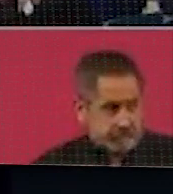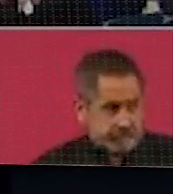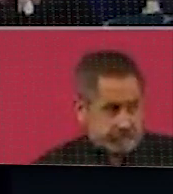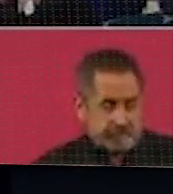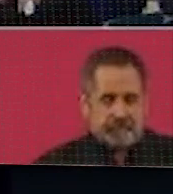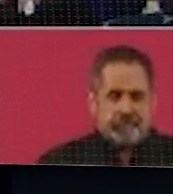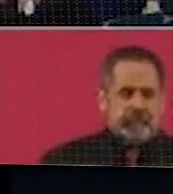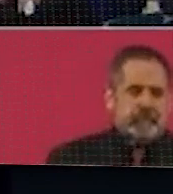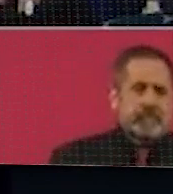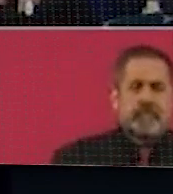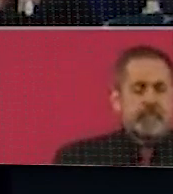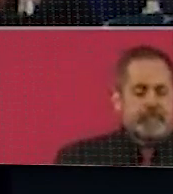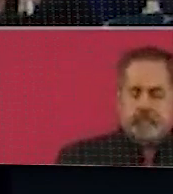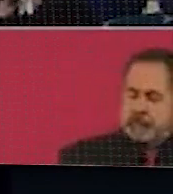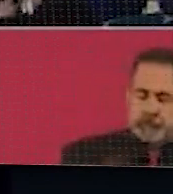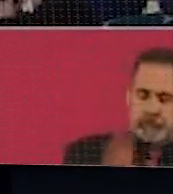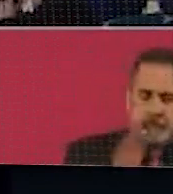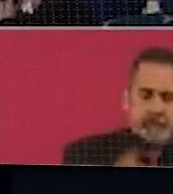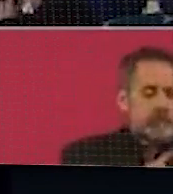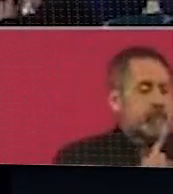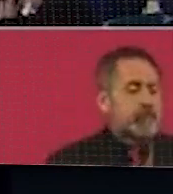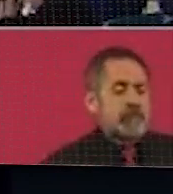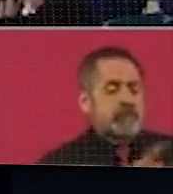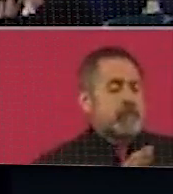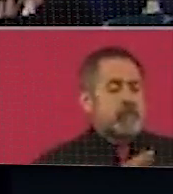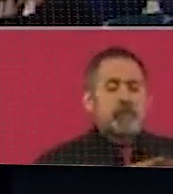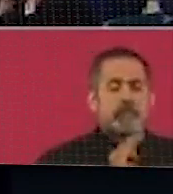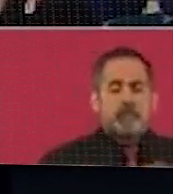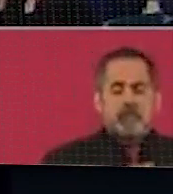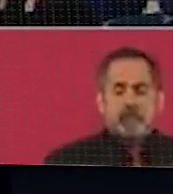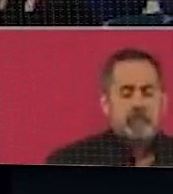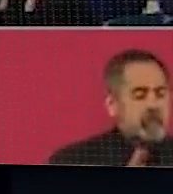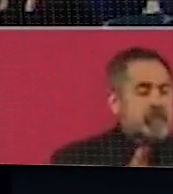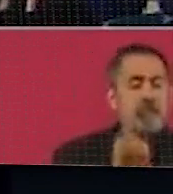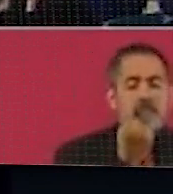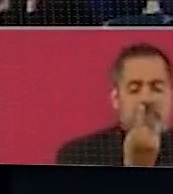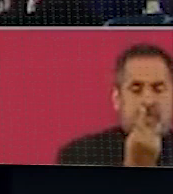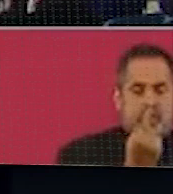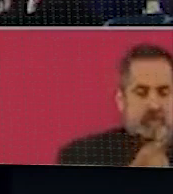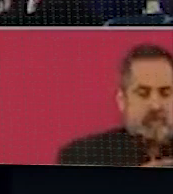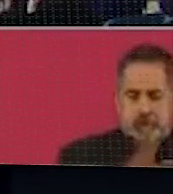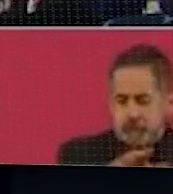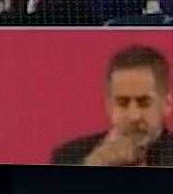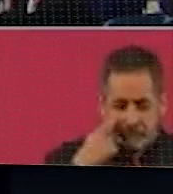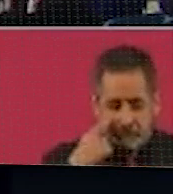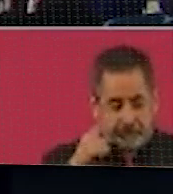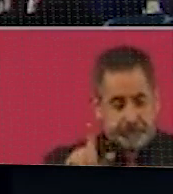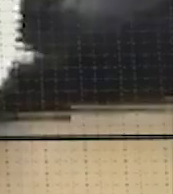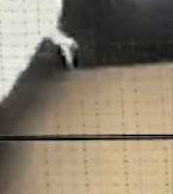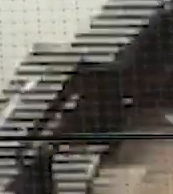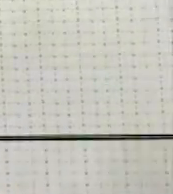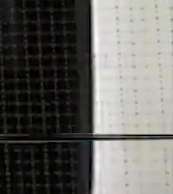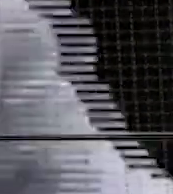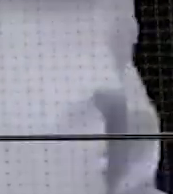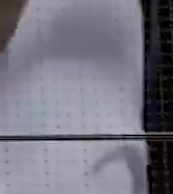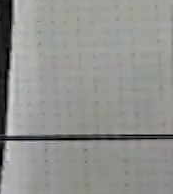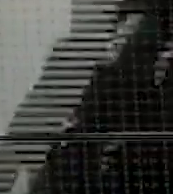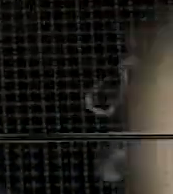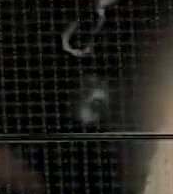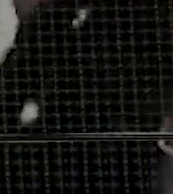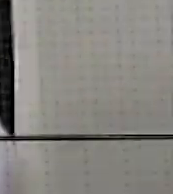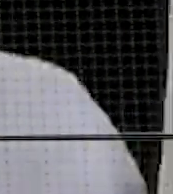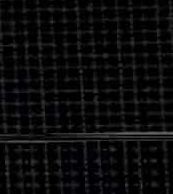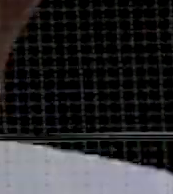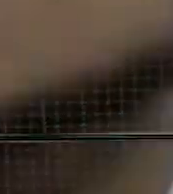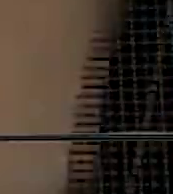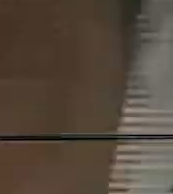claras muestras claros hechos de ejecución gubernamental bueno pues ahí ya